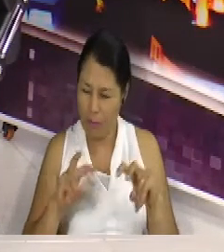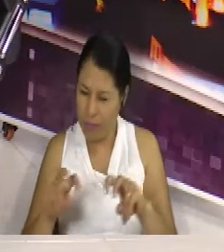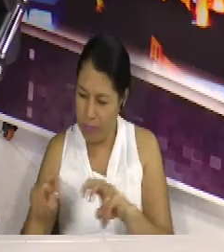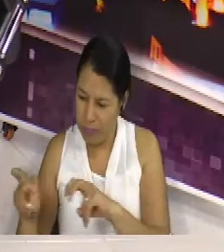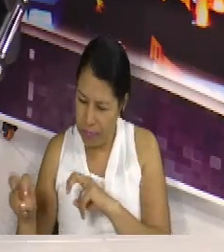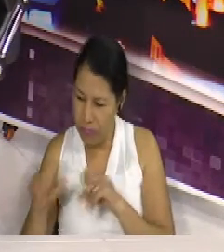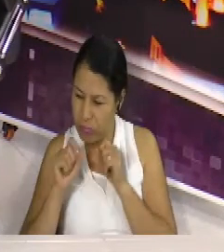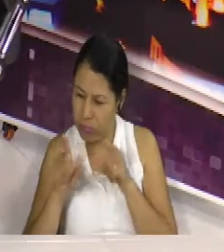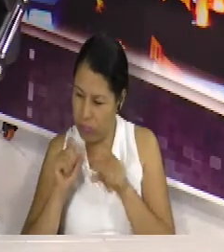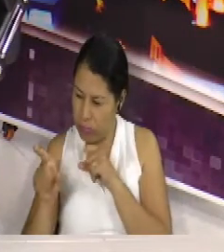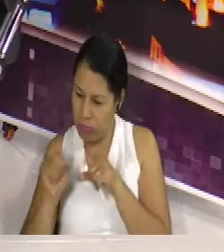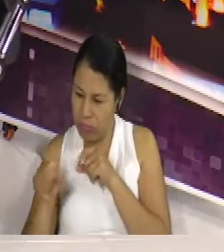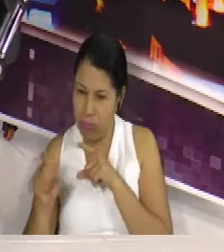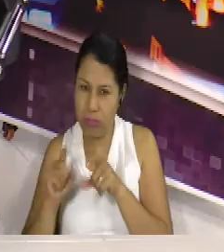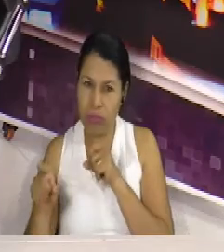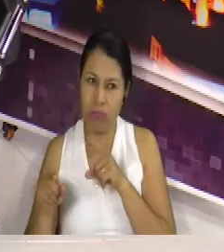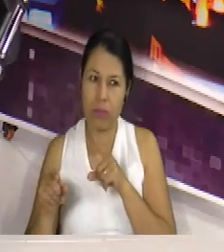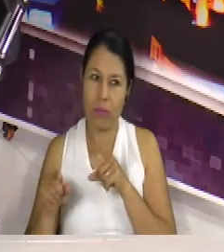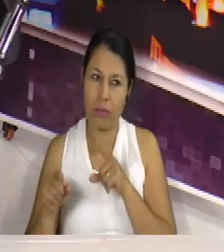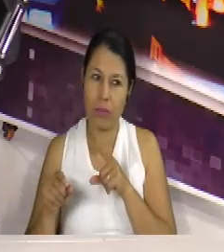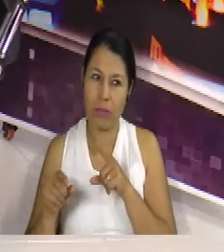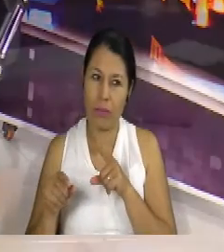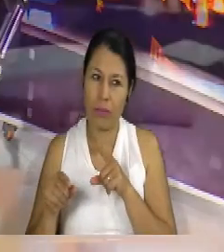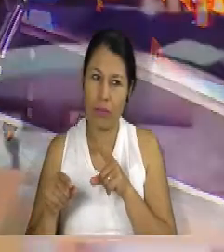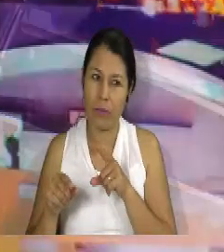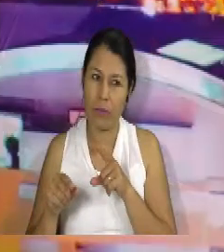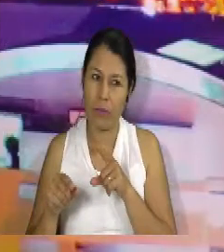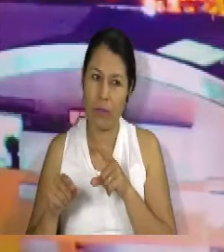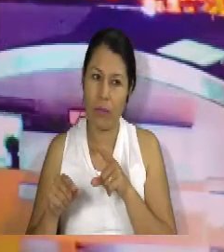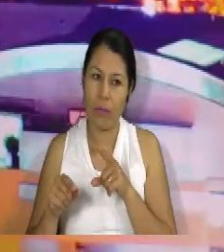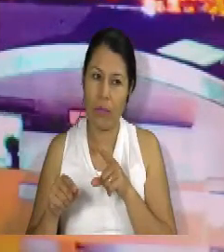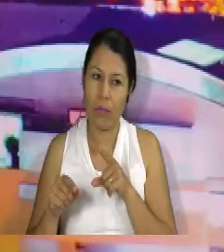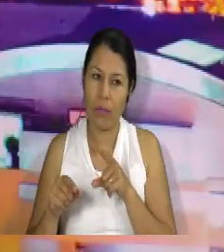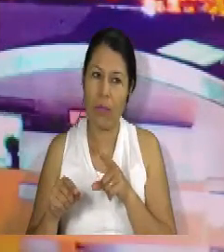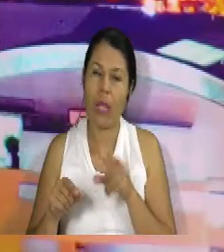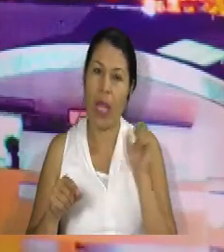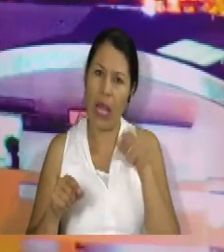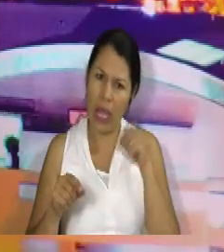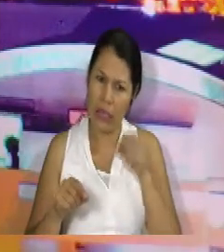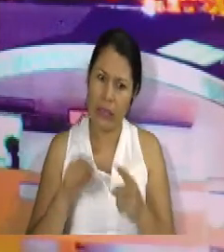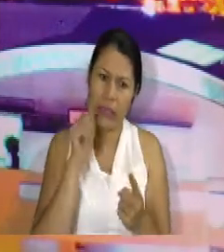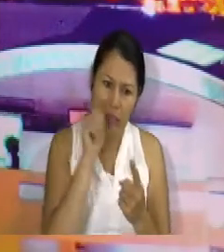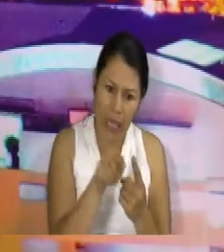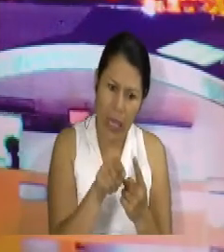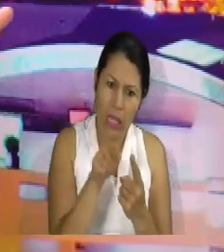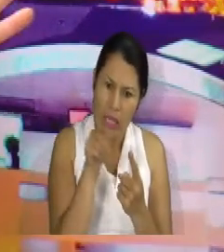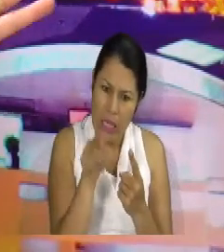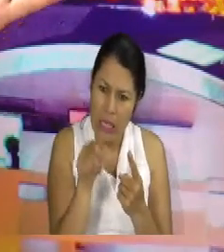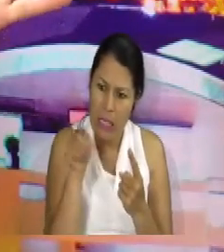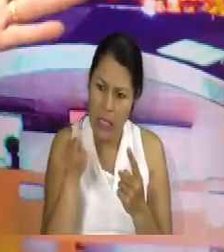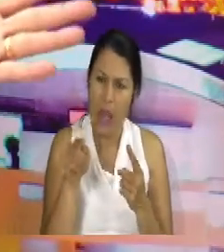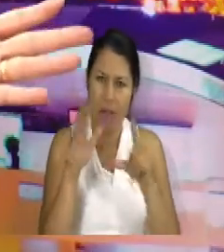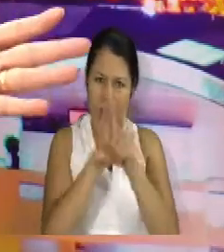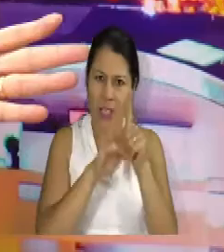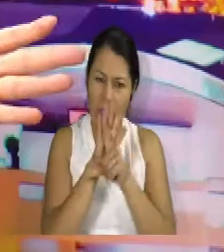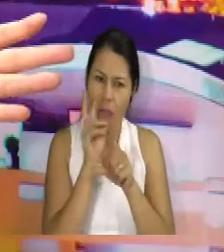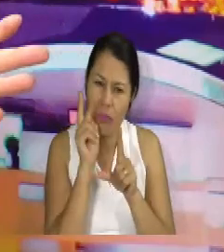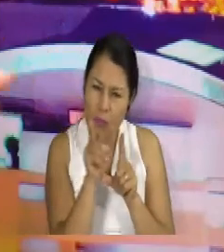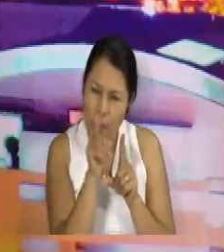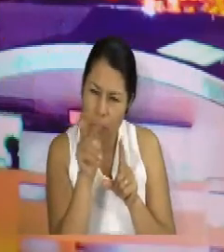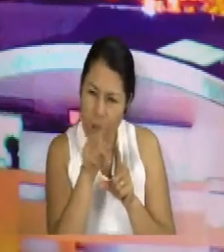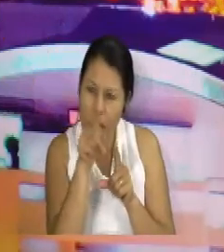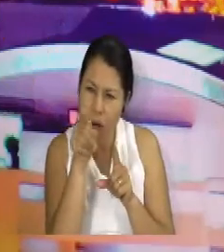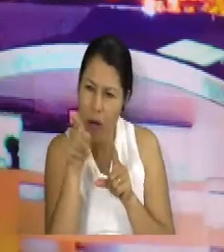Barrancabermeja y ubicaron a las personas. Sí, este es Cisneros Sánchez, este es tal cosa, este es tal, son desmovilizados, todo el mundo, y reunido con.